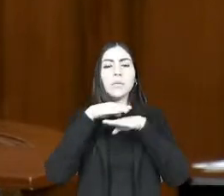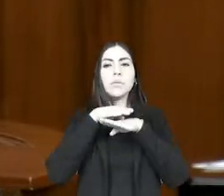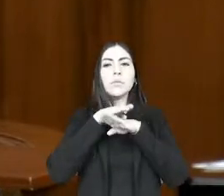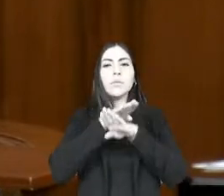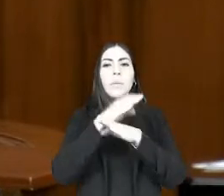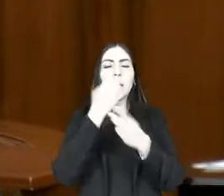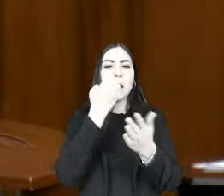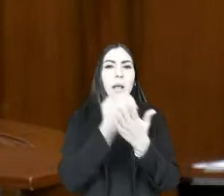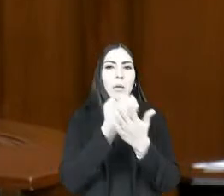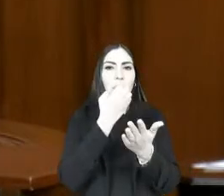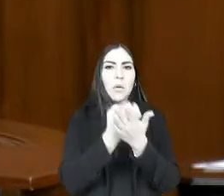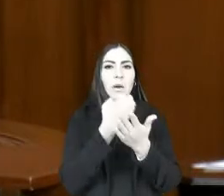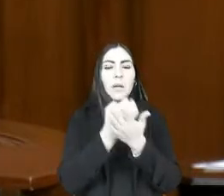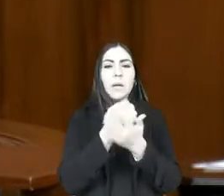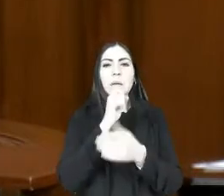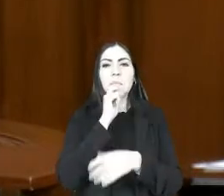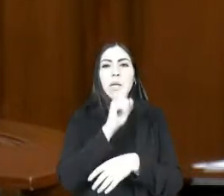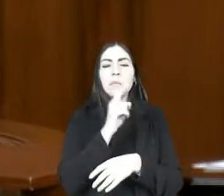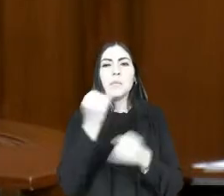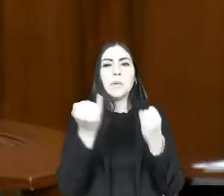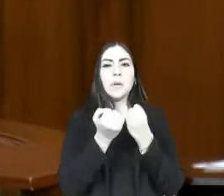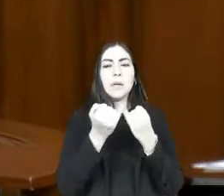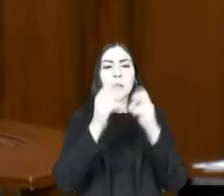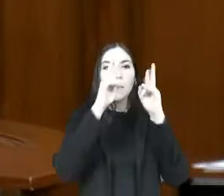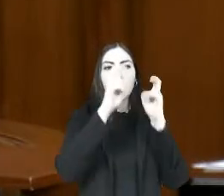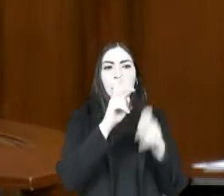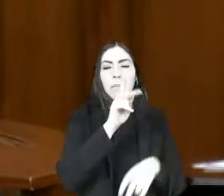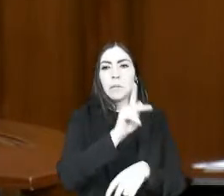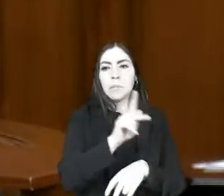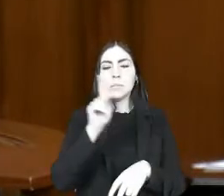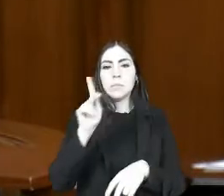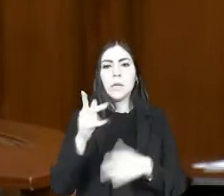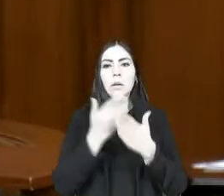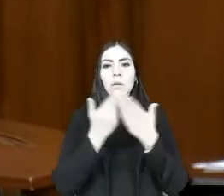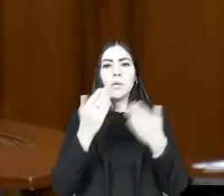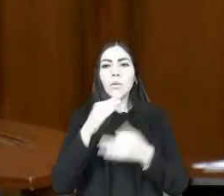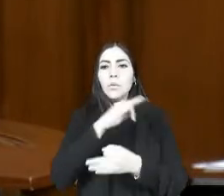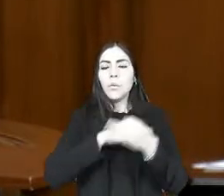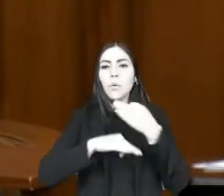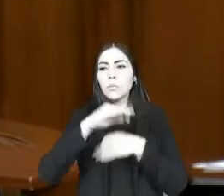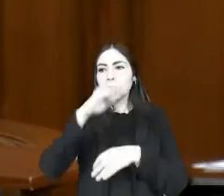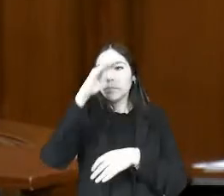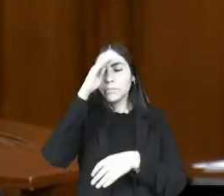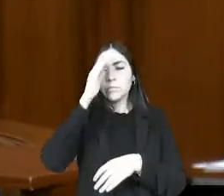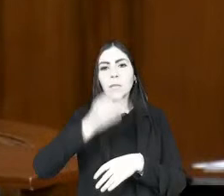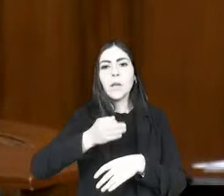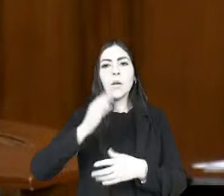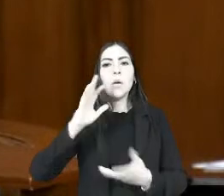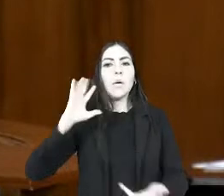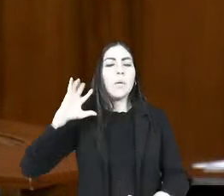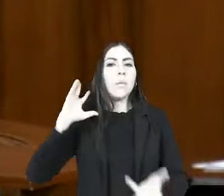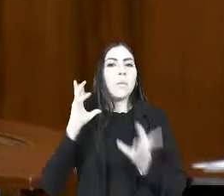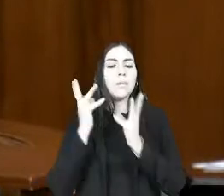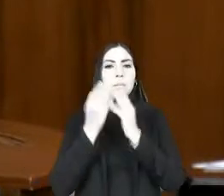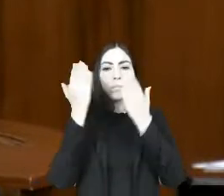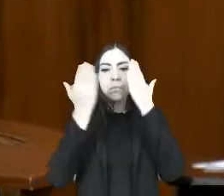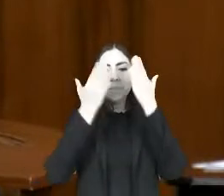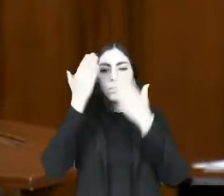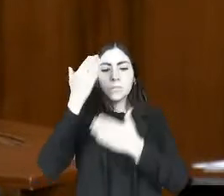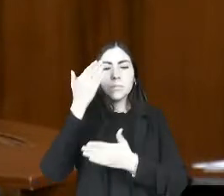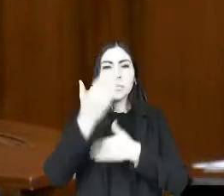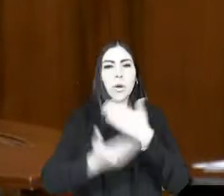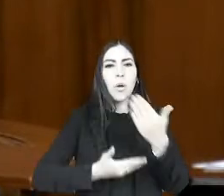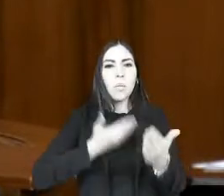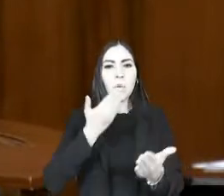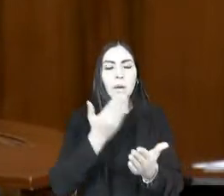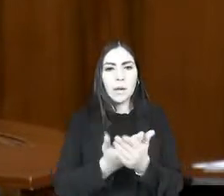tratándose de similar materia, acordamos llevar a cabo el estudio conjunto de las iniciativas e integrar un